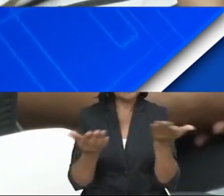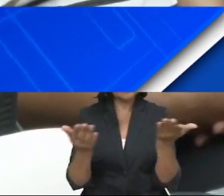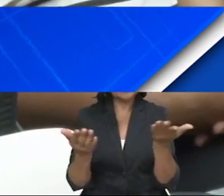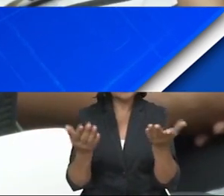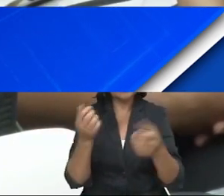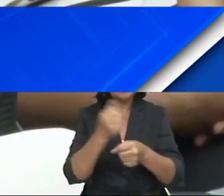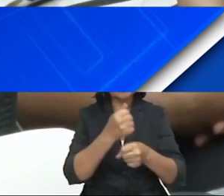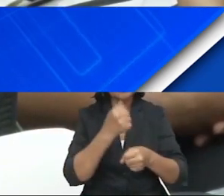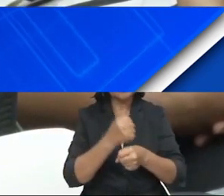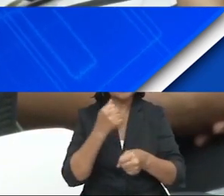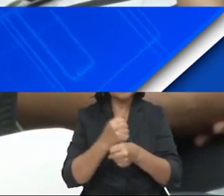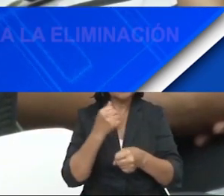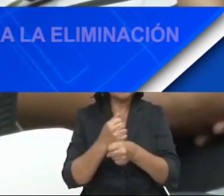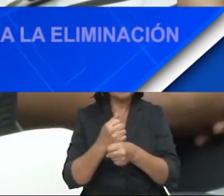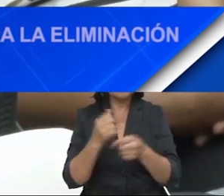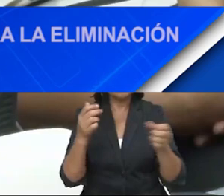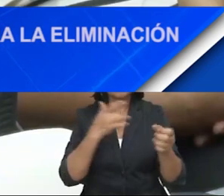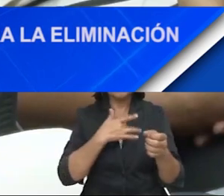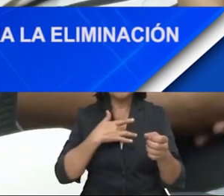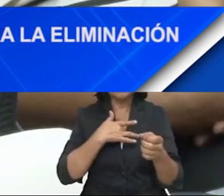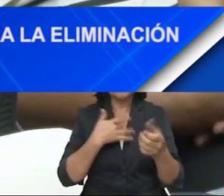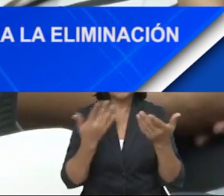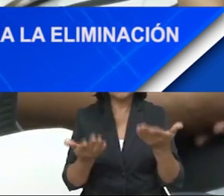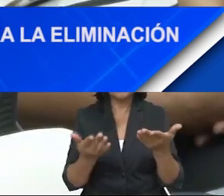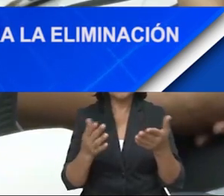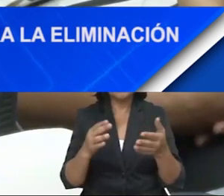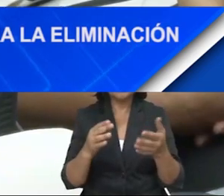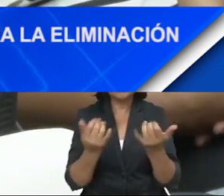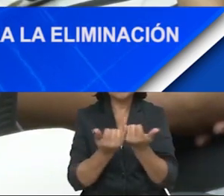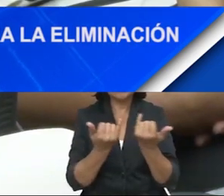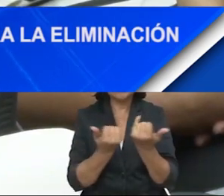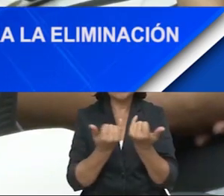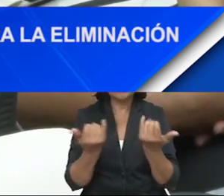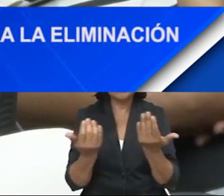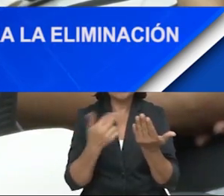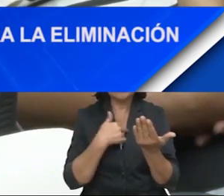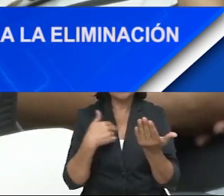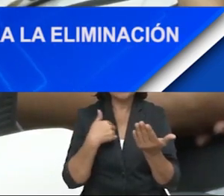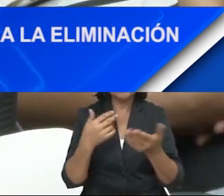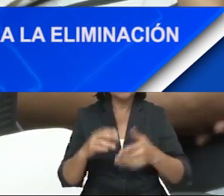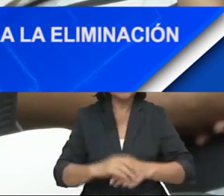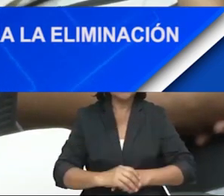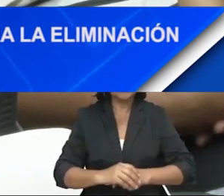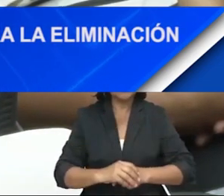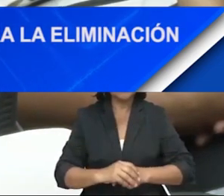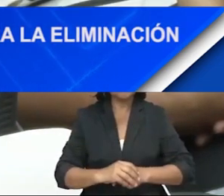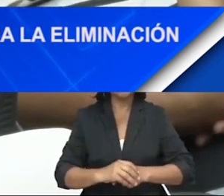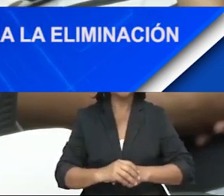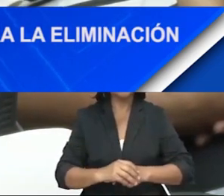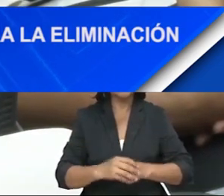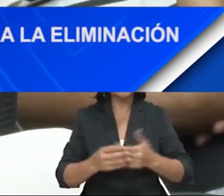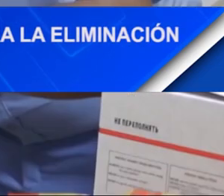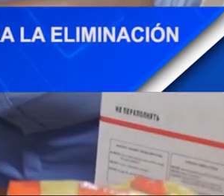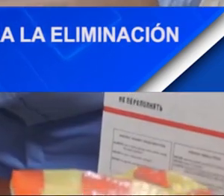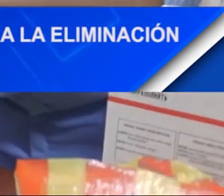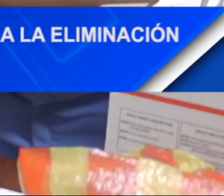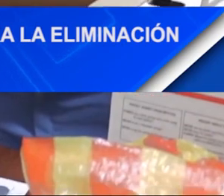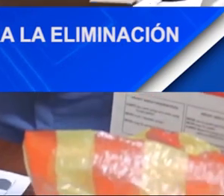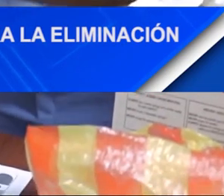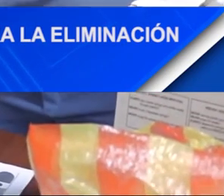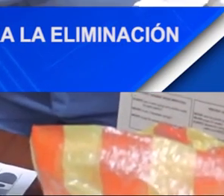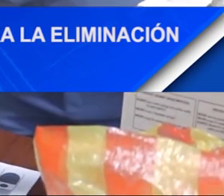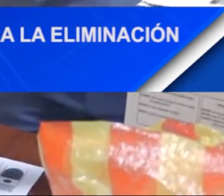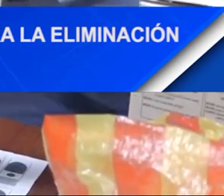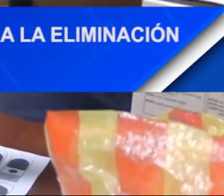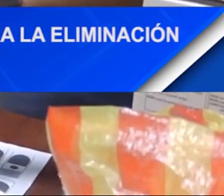importante tarea con los conocimientos necesarios por un exitoso desempeño en la lucha contra la malaria en ambos países centroamericanos. El acuerdo